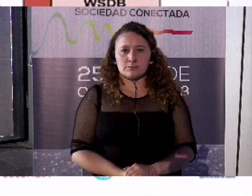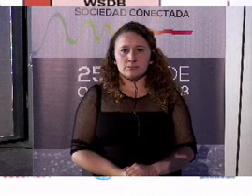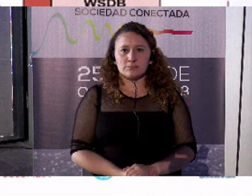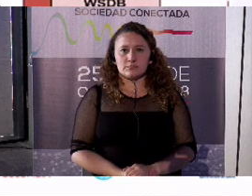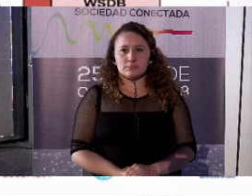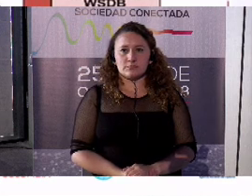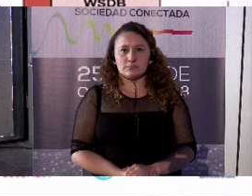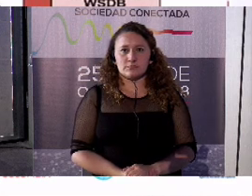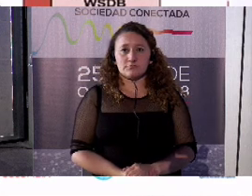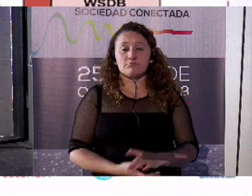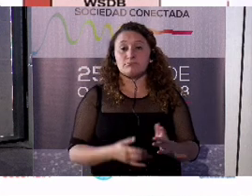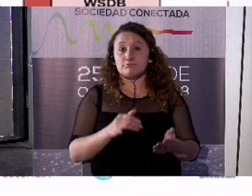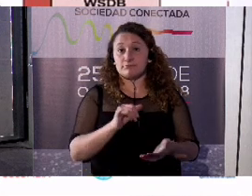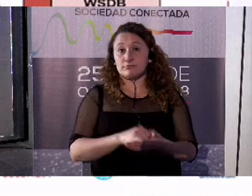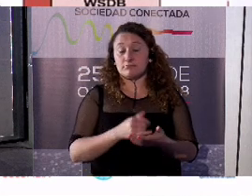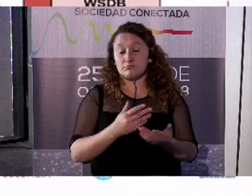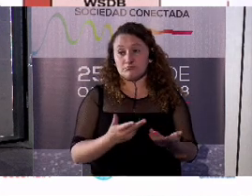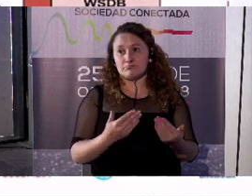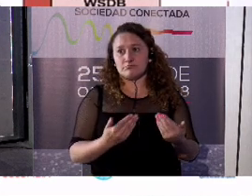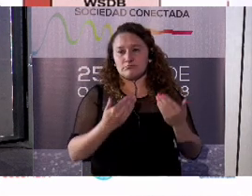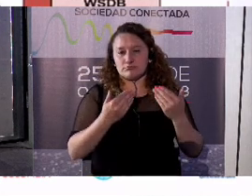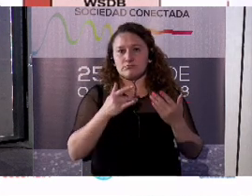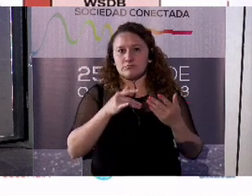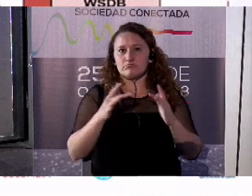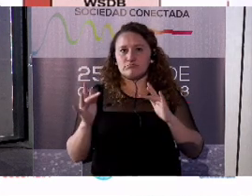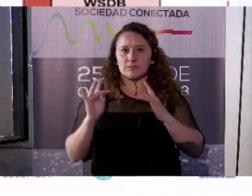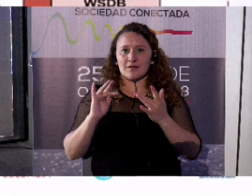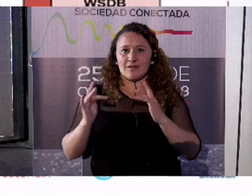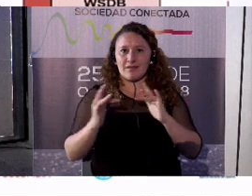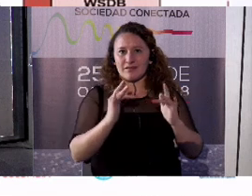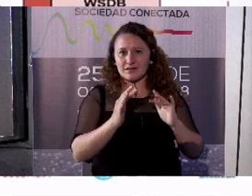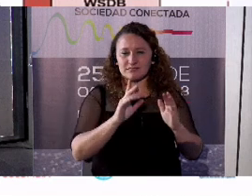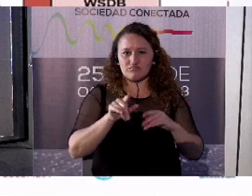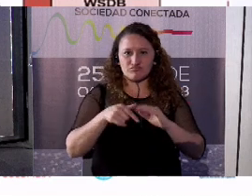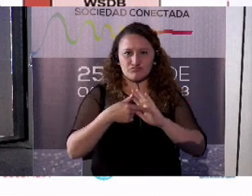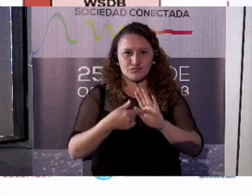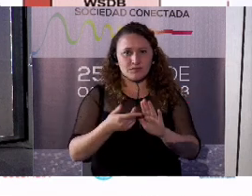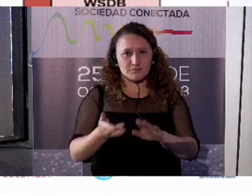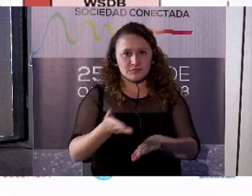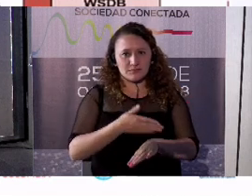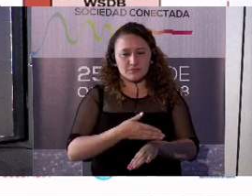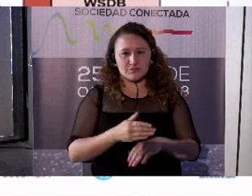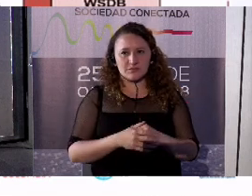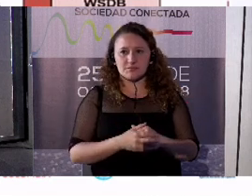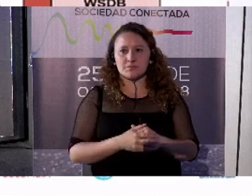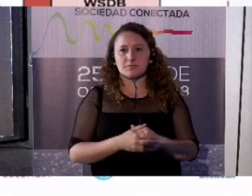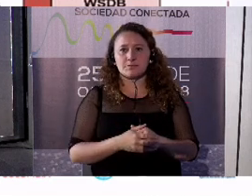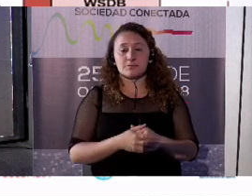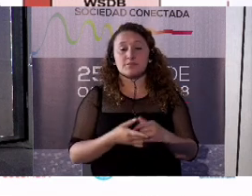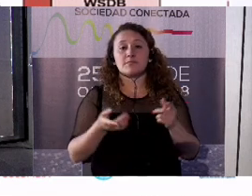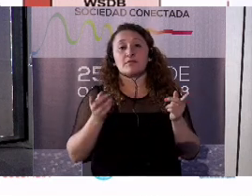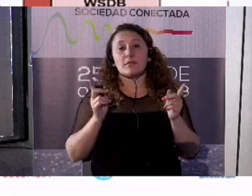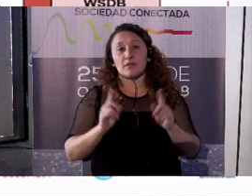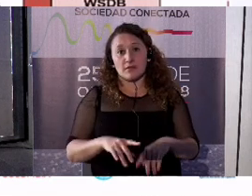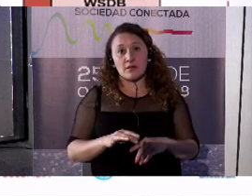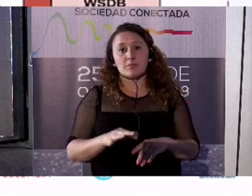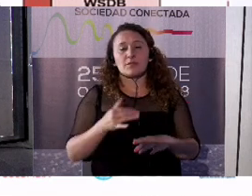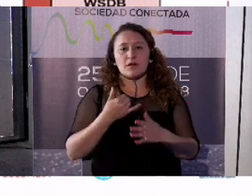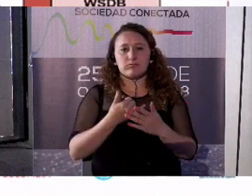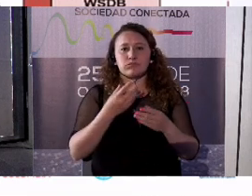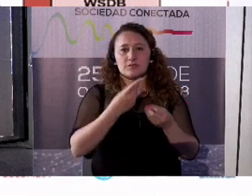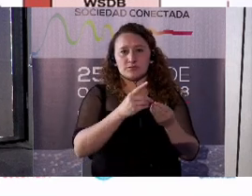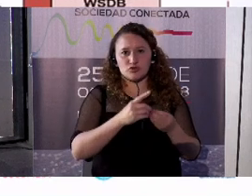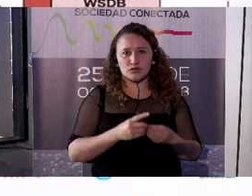espectro y esto nos ha permitido crear las redes que les mostré en las diapositivas anteriores Y también tenemos dispositivos de